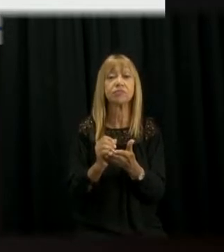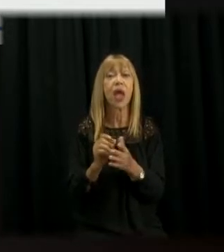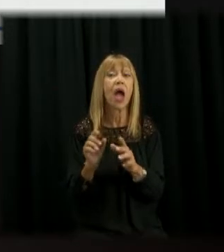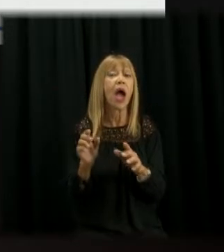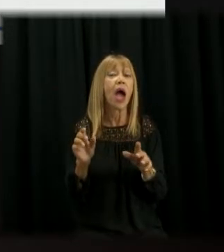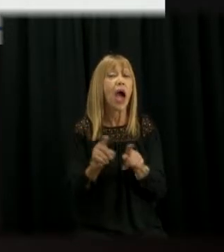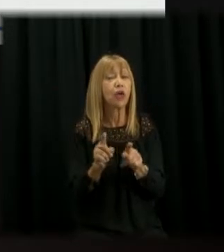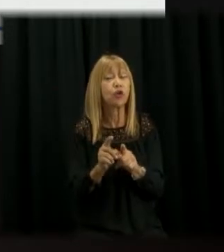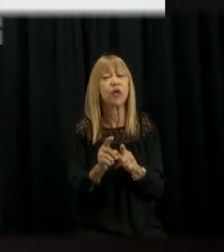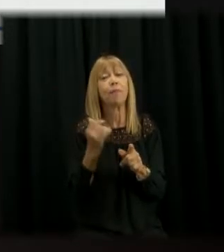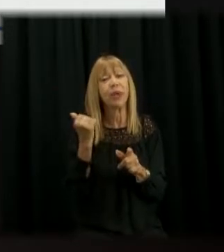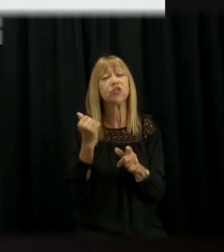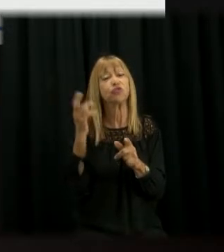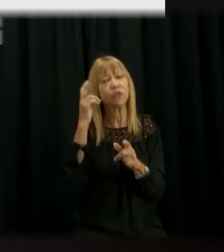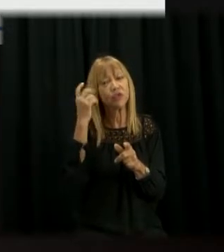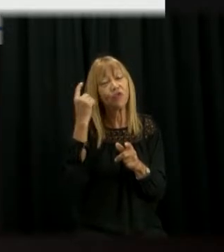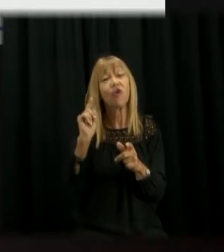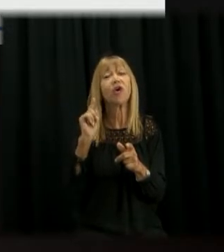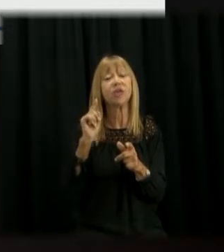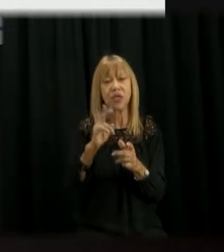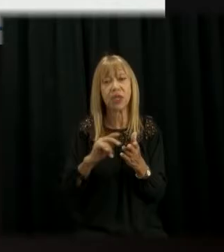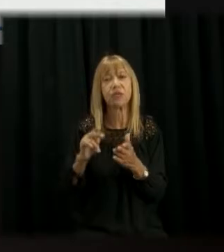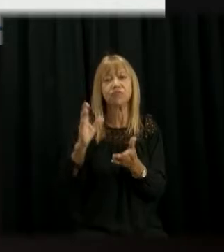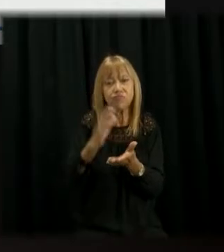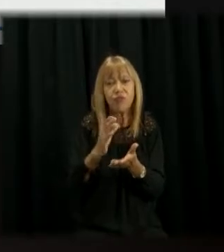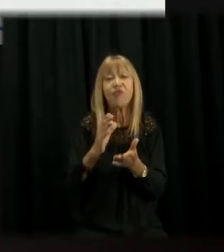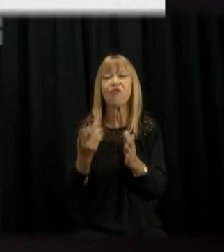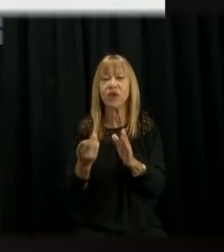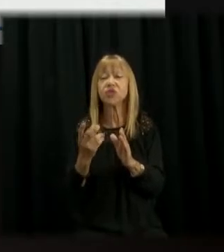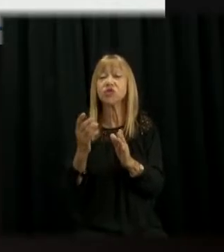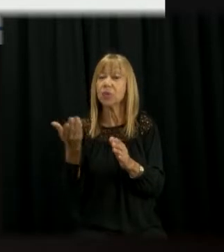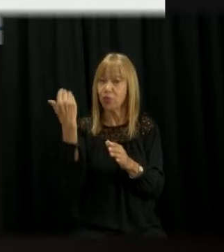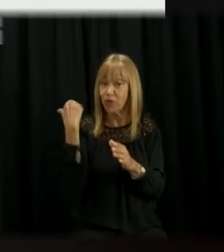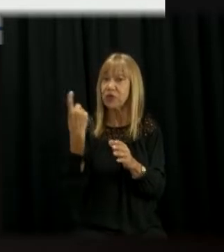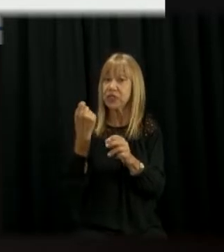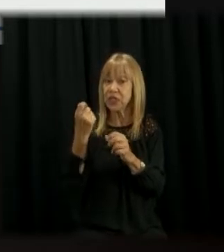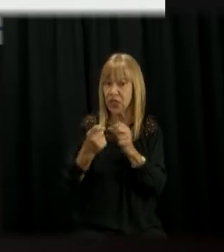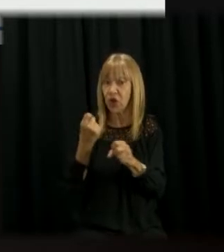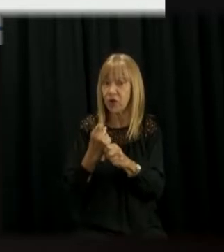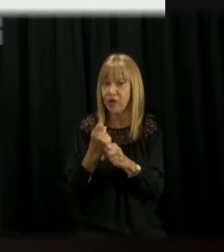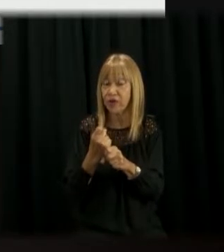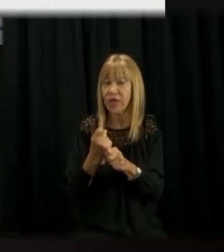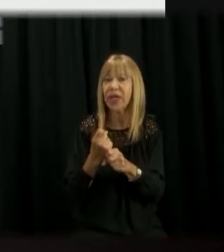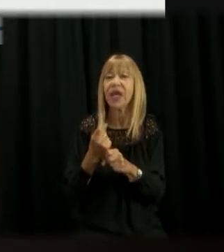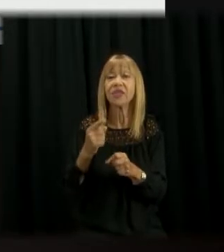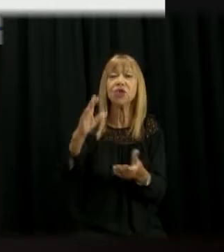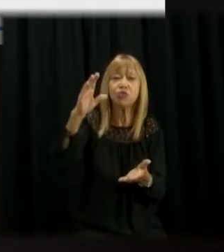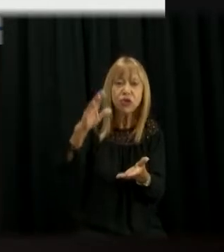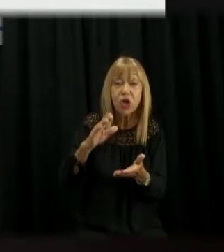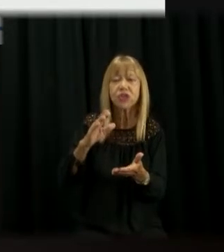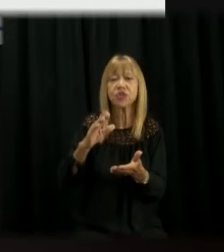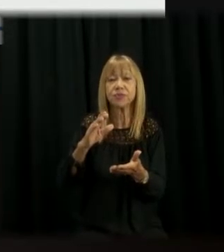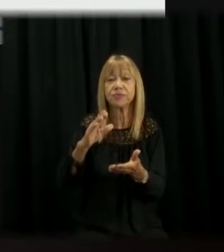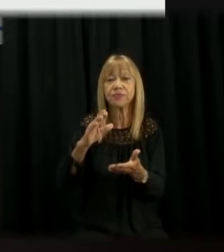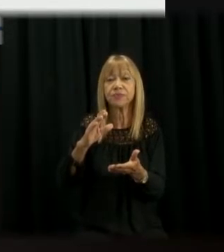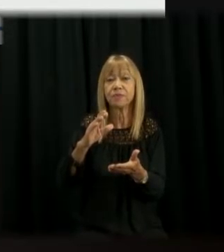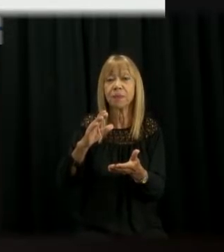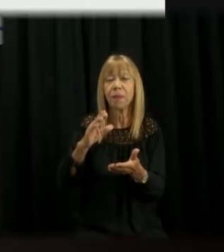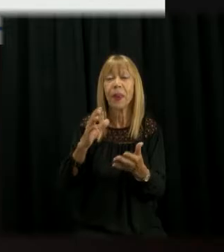los juegos de azar. Otra razón para la baja de los ingresos durante el año anterior, la